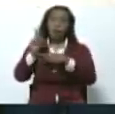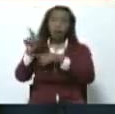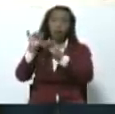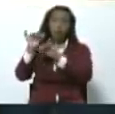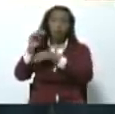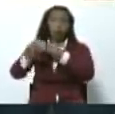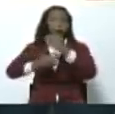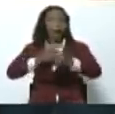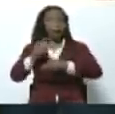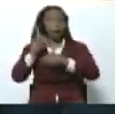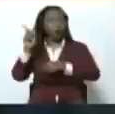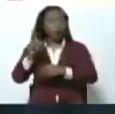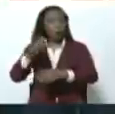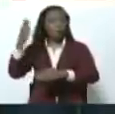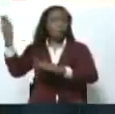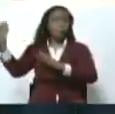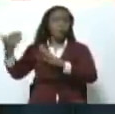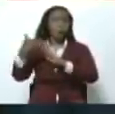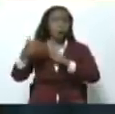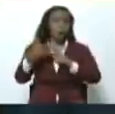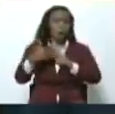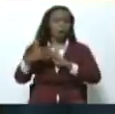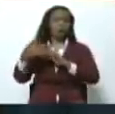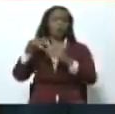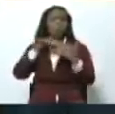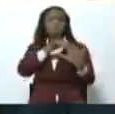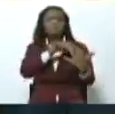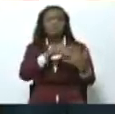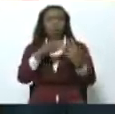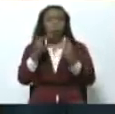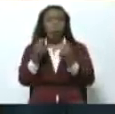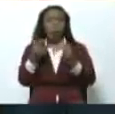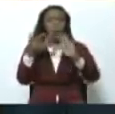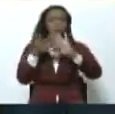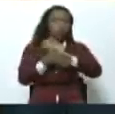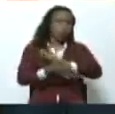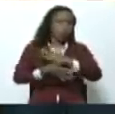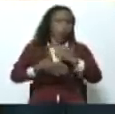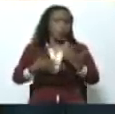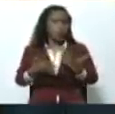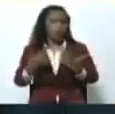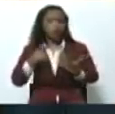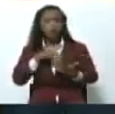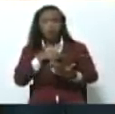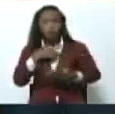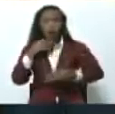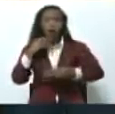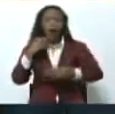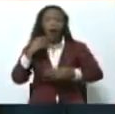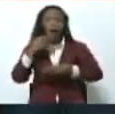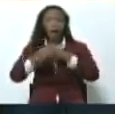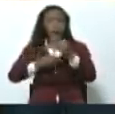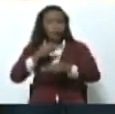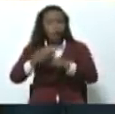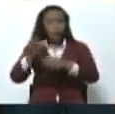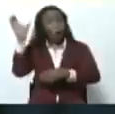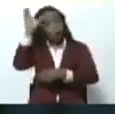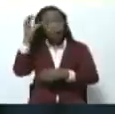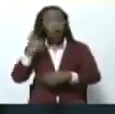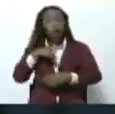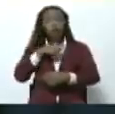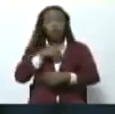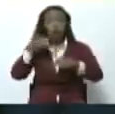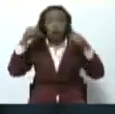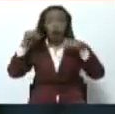crean con sus sanciones, con su guerra económica. Hemos creado conciencia. Y si estamos aquí de